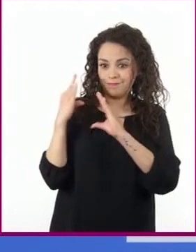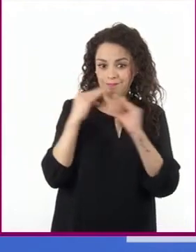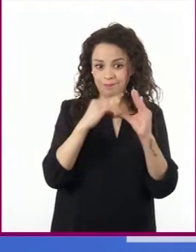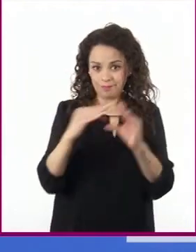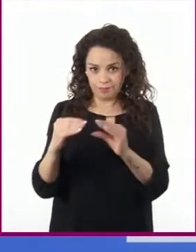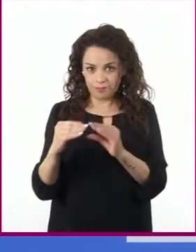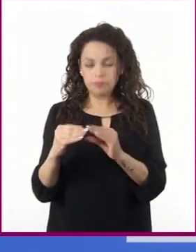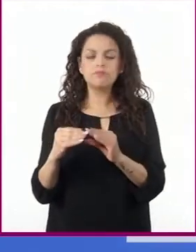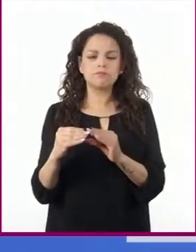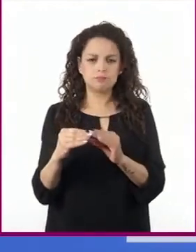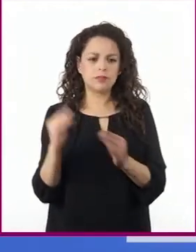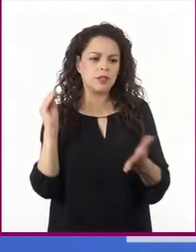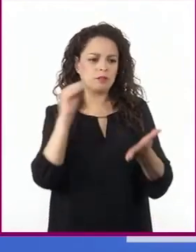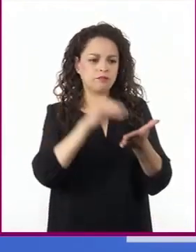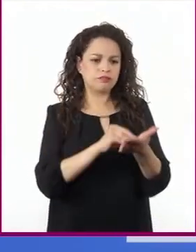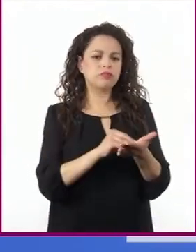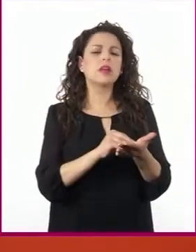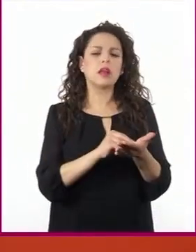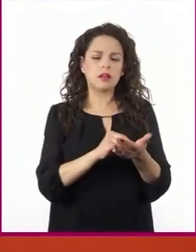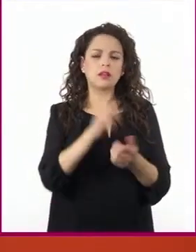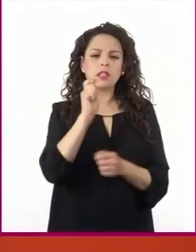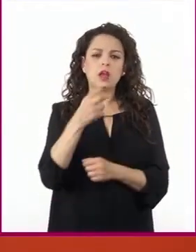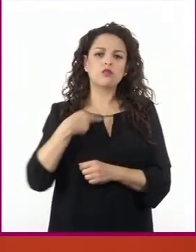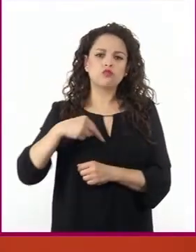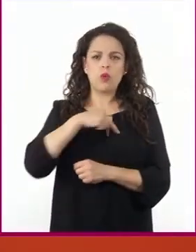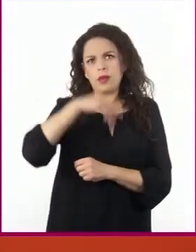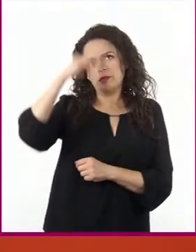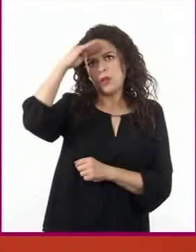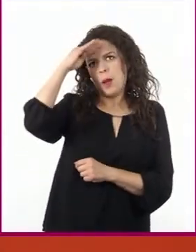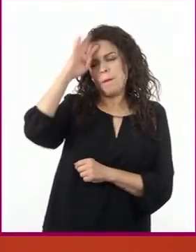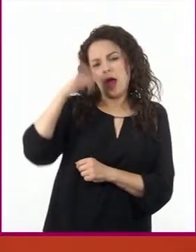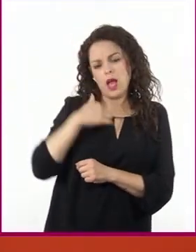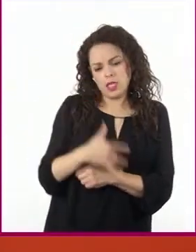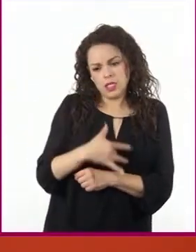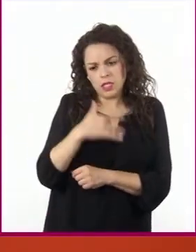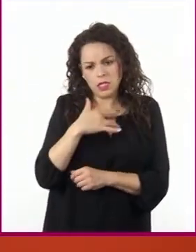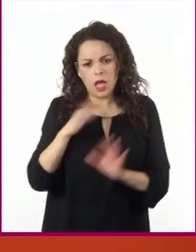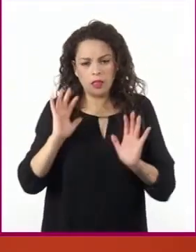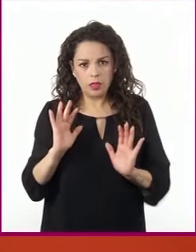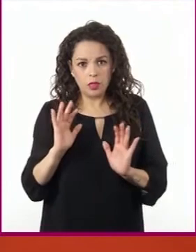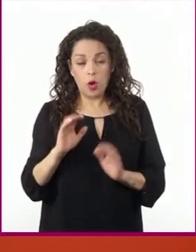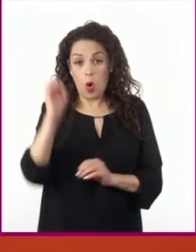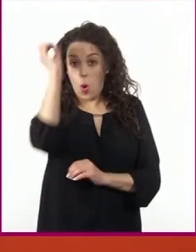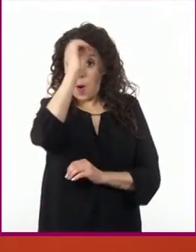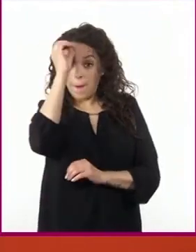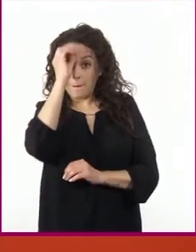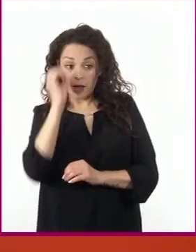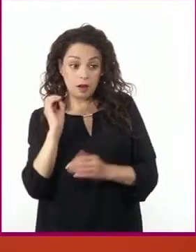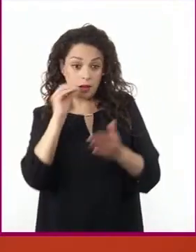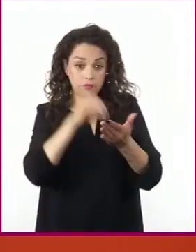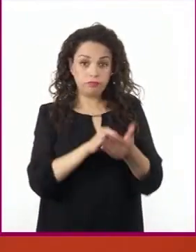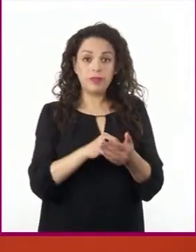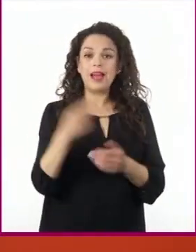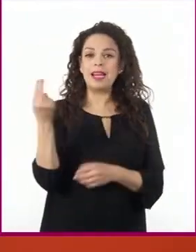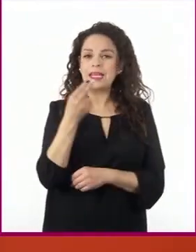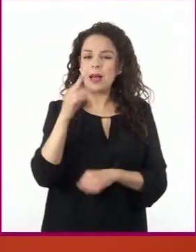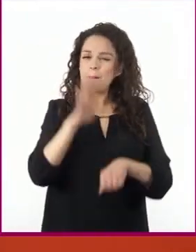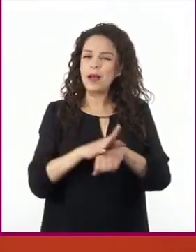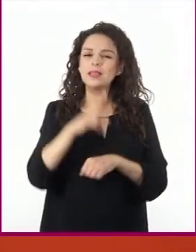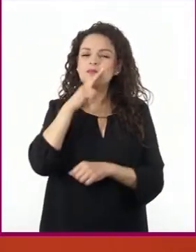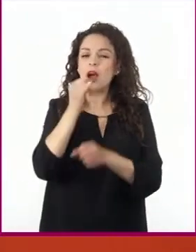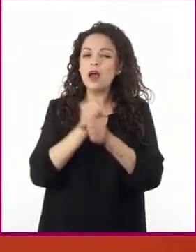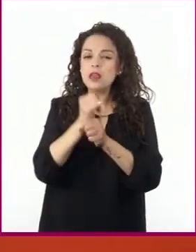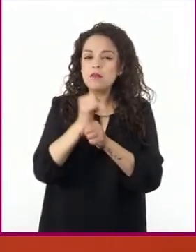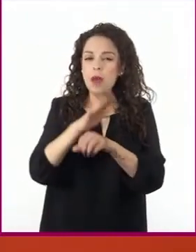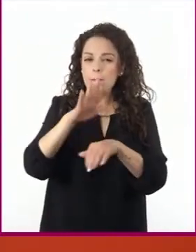que reflejen nuestro pensar y sentir. Para emitir una opinión, es mejor investigar y conocer a detalle